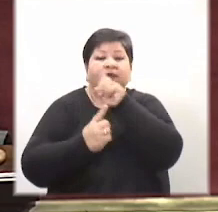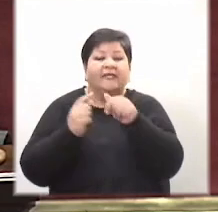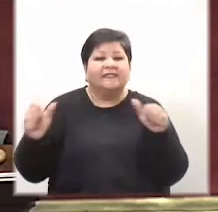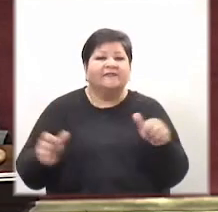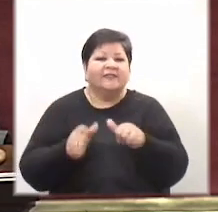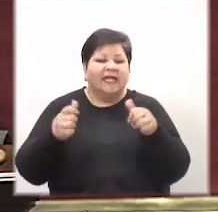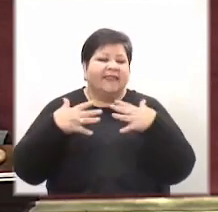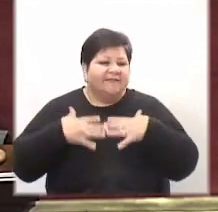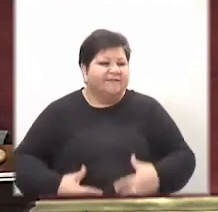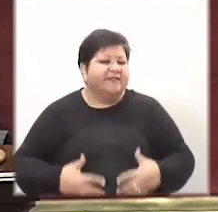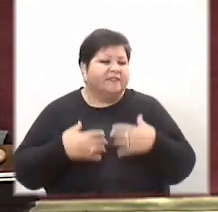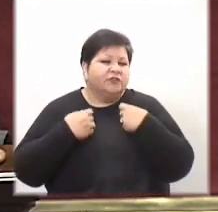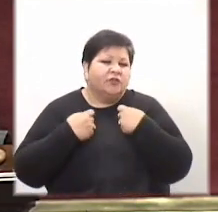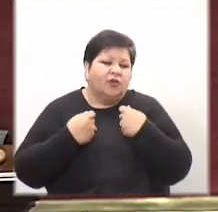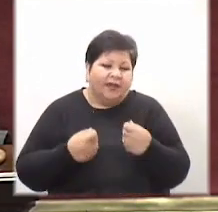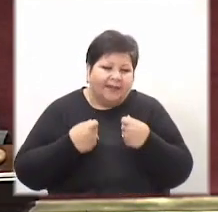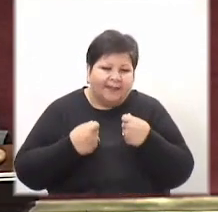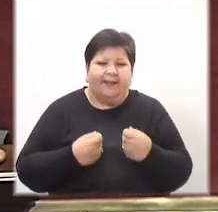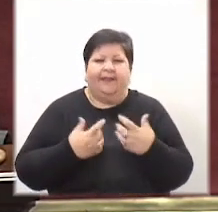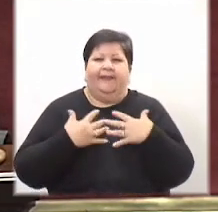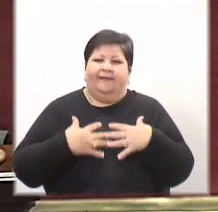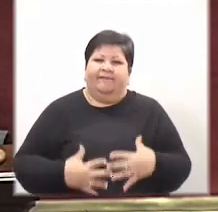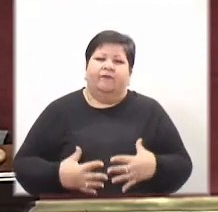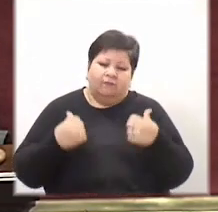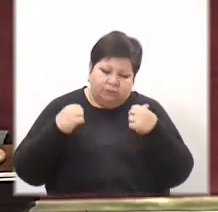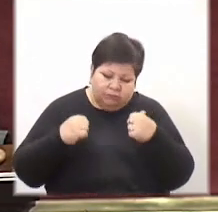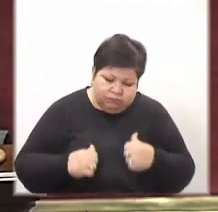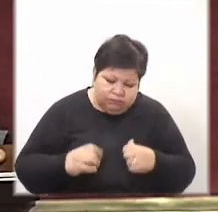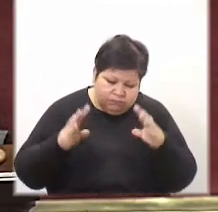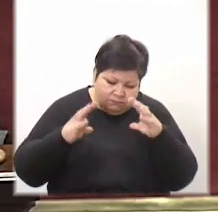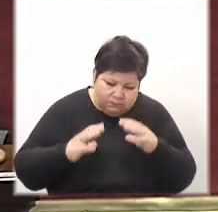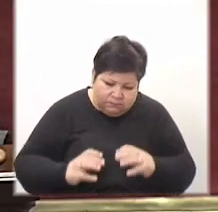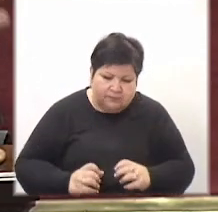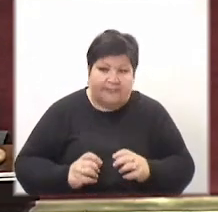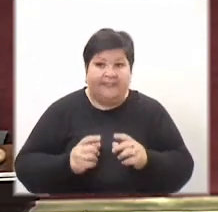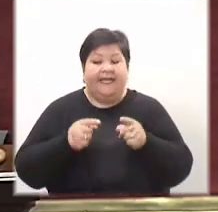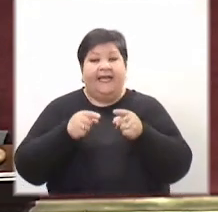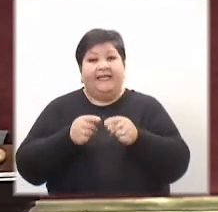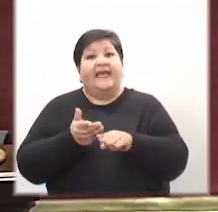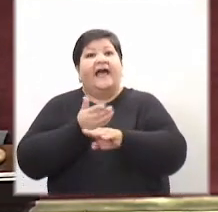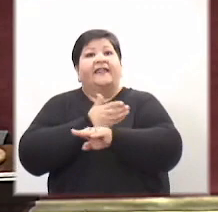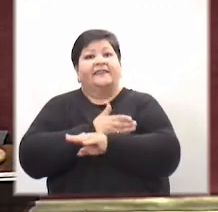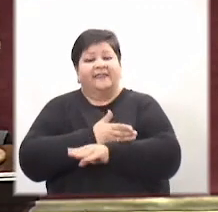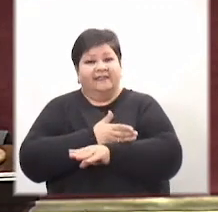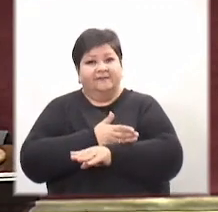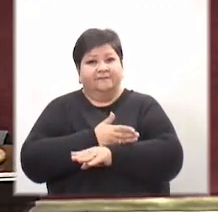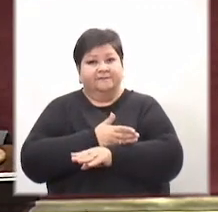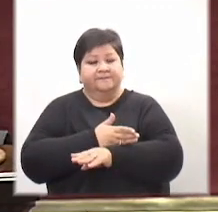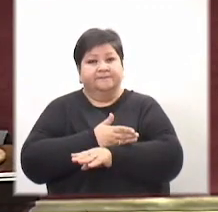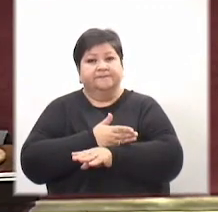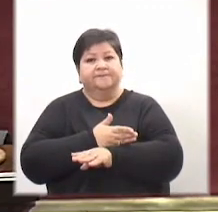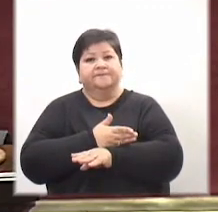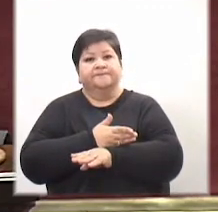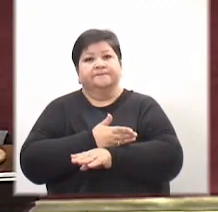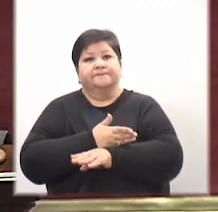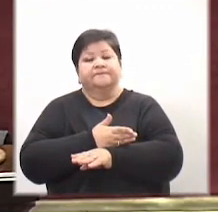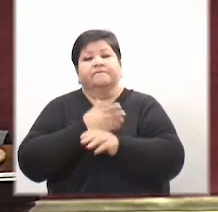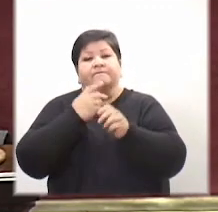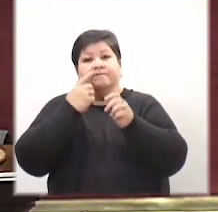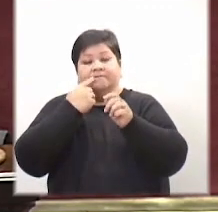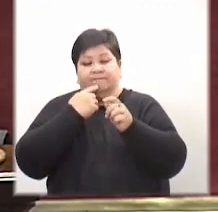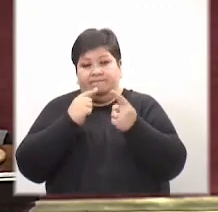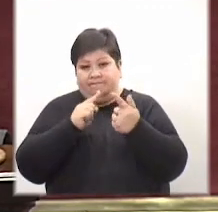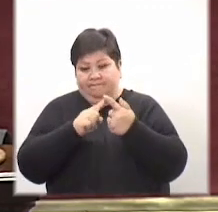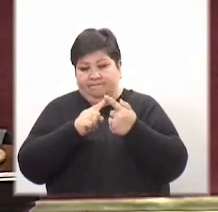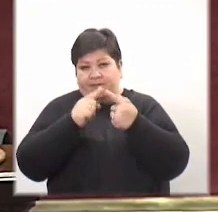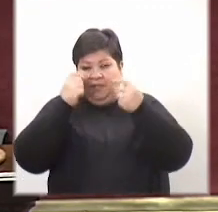desgaste físico intensivo se prevé iniciar inicialmente para el rural